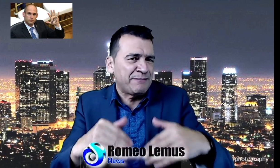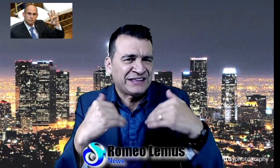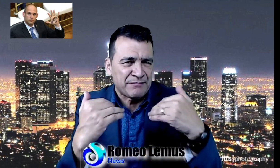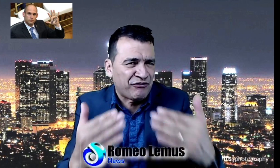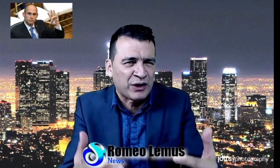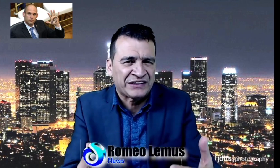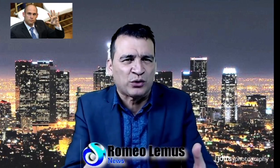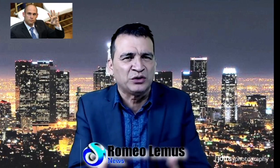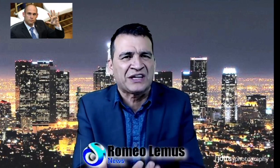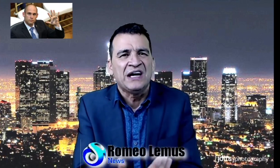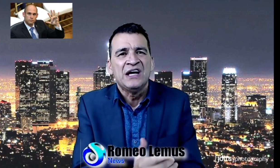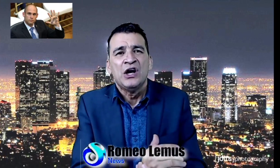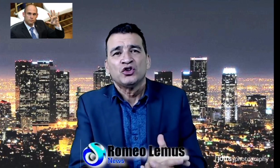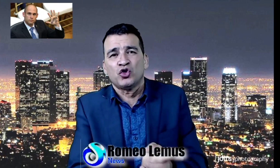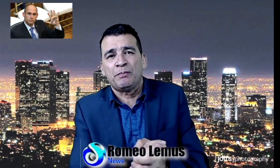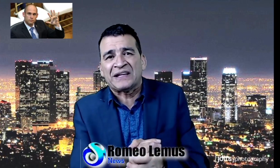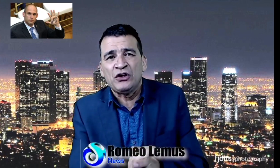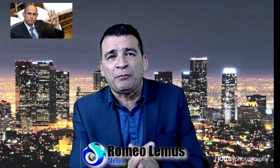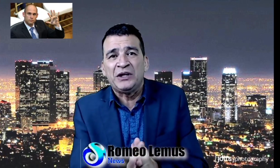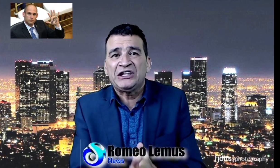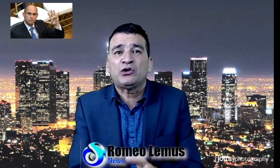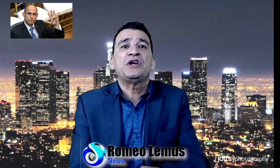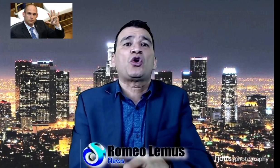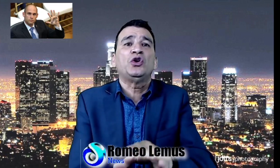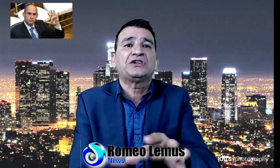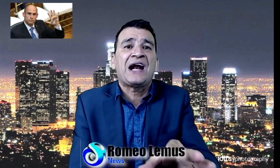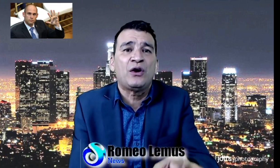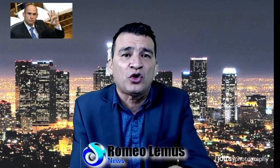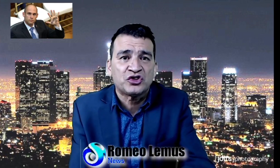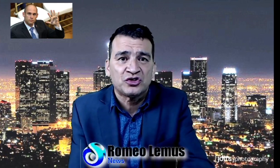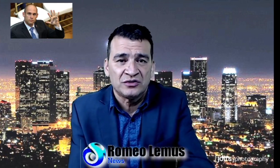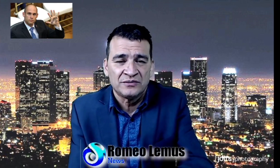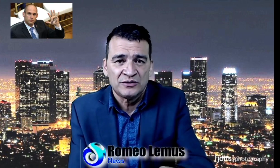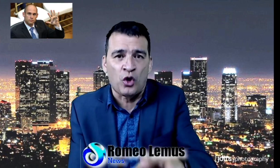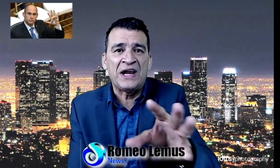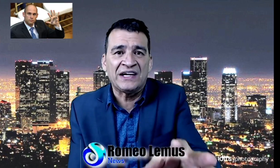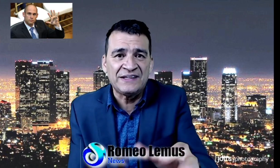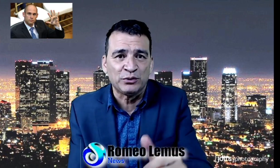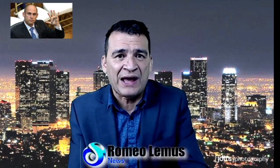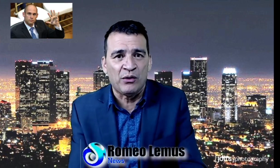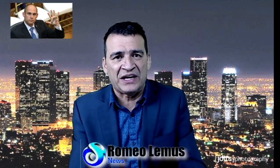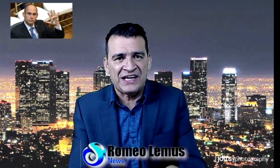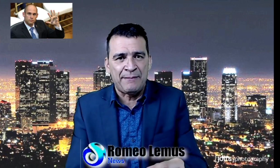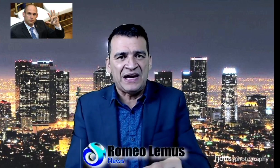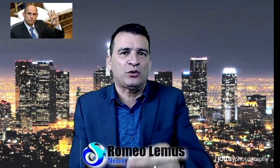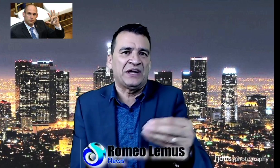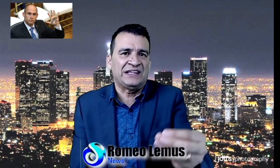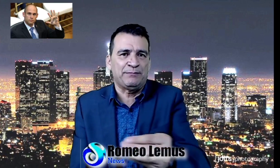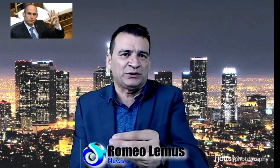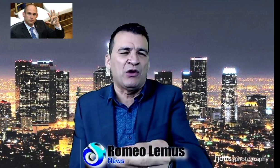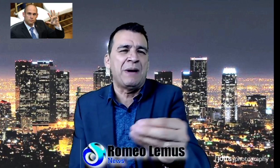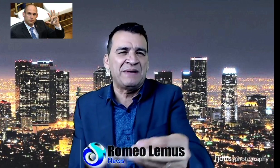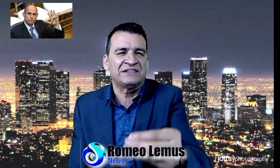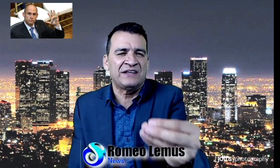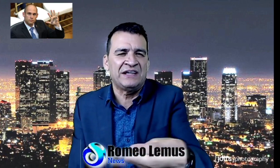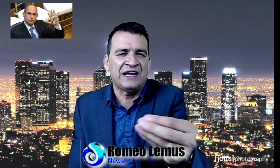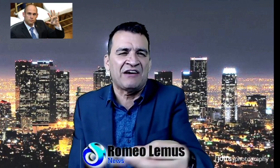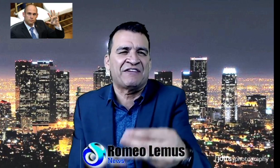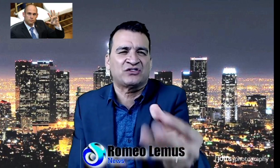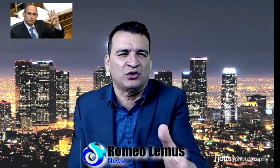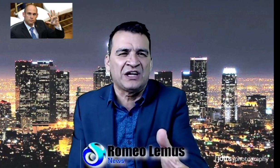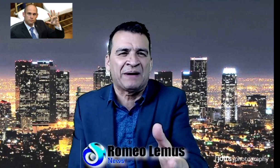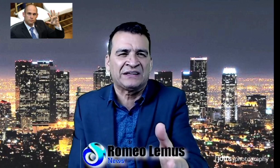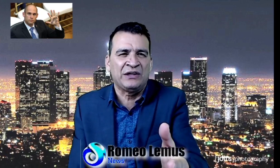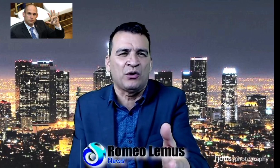hablando, arremete más fuerte contra su partido político y contra los colegas diputados, que le llama él, colegas diputados, más bien se dirige a